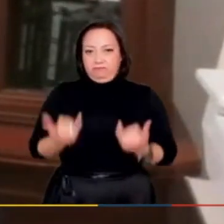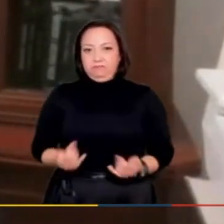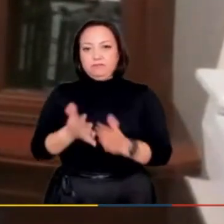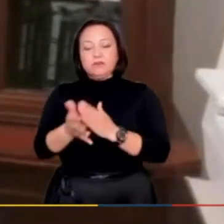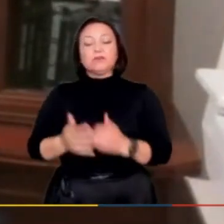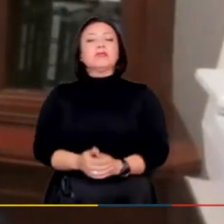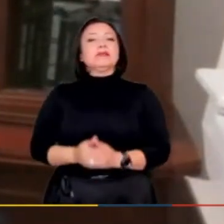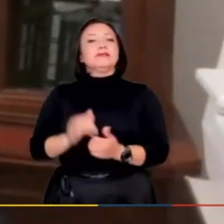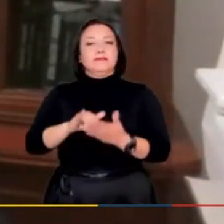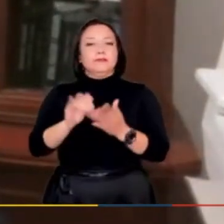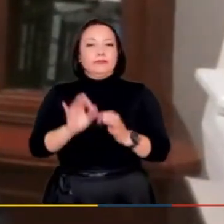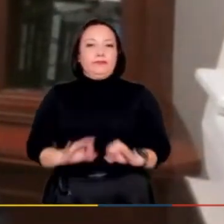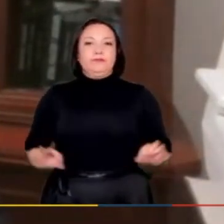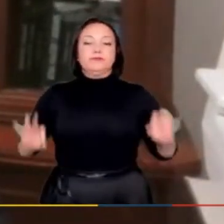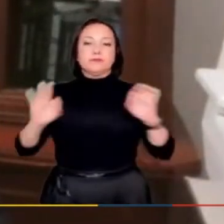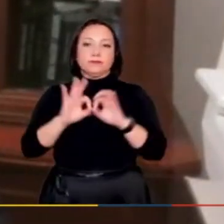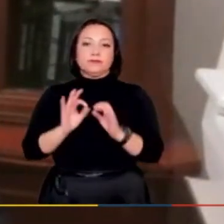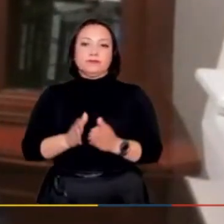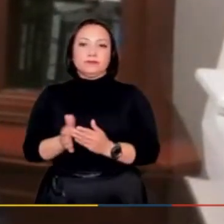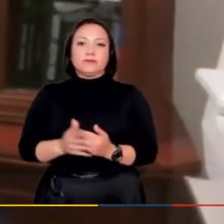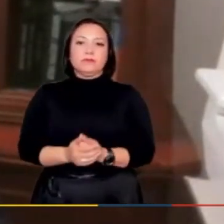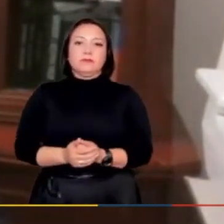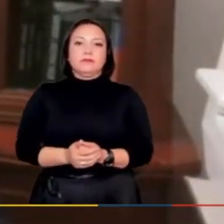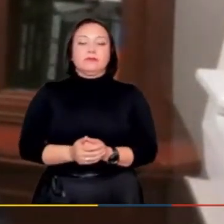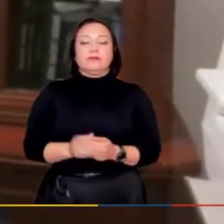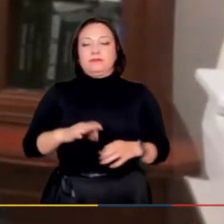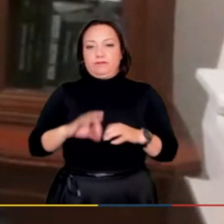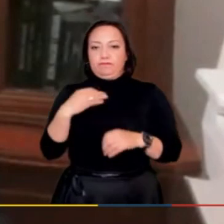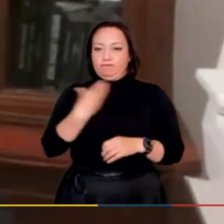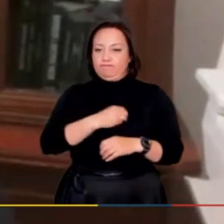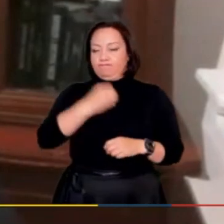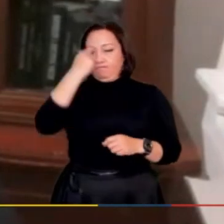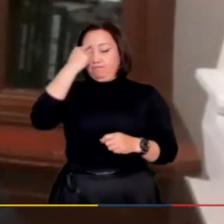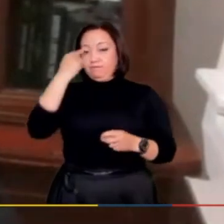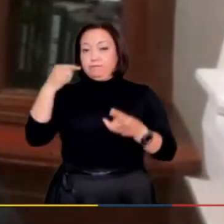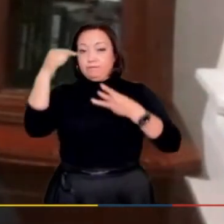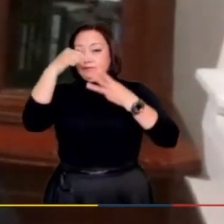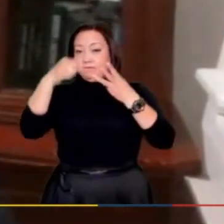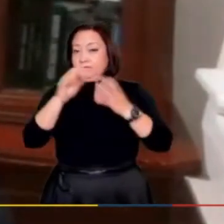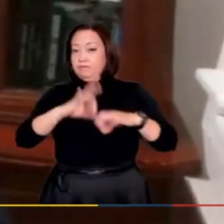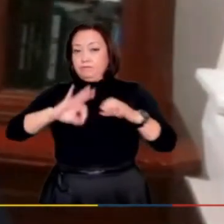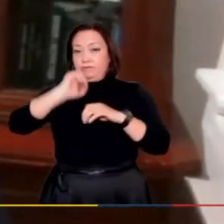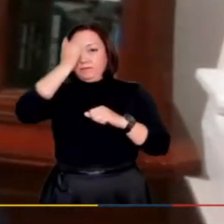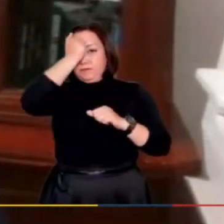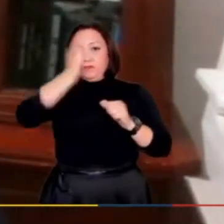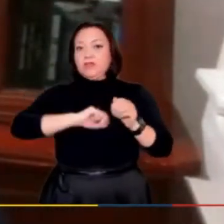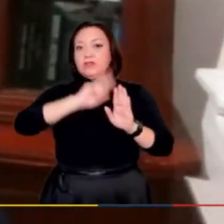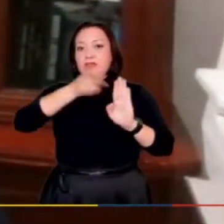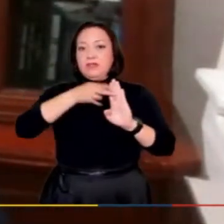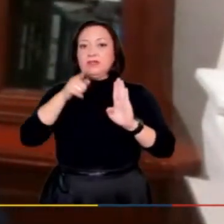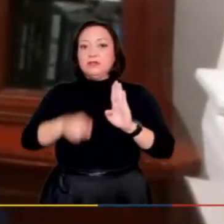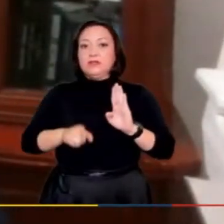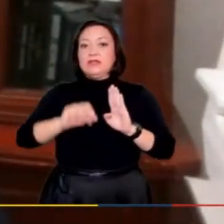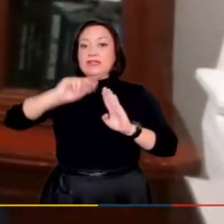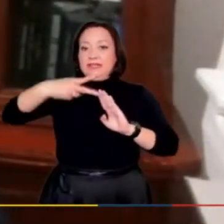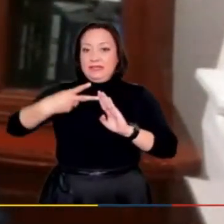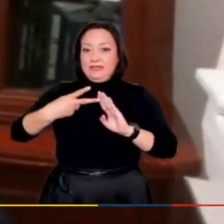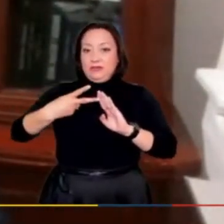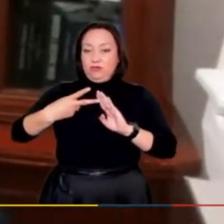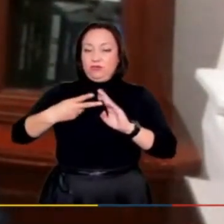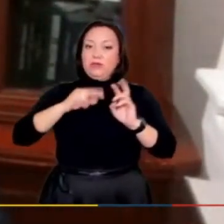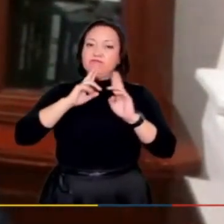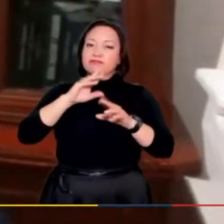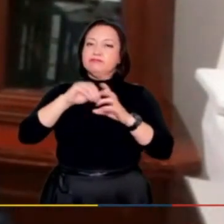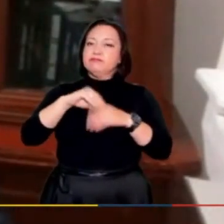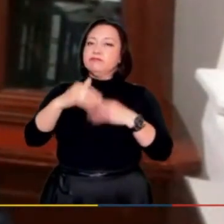Es importante tener en cuenta que los tres fundamentos esenciales de la sentencia de segunda instancia